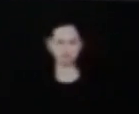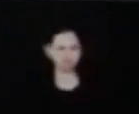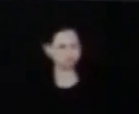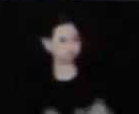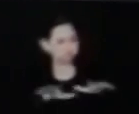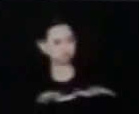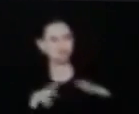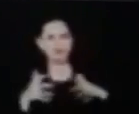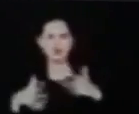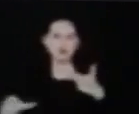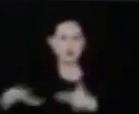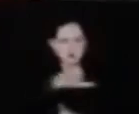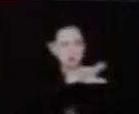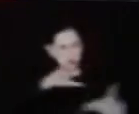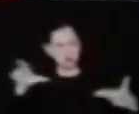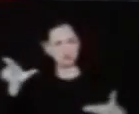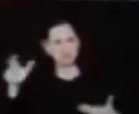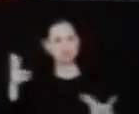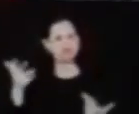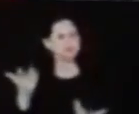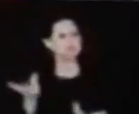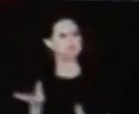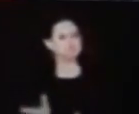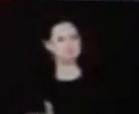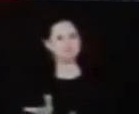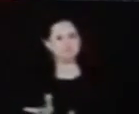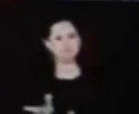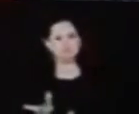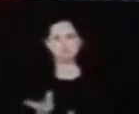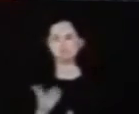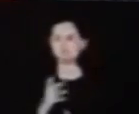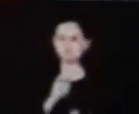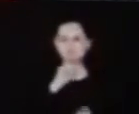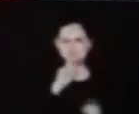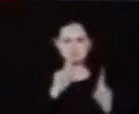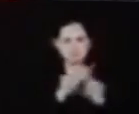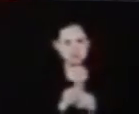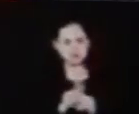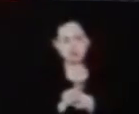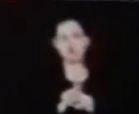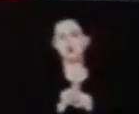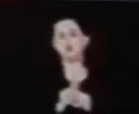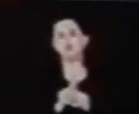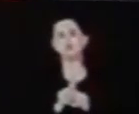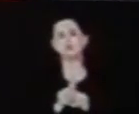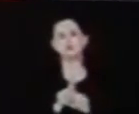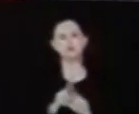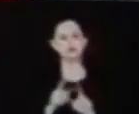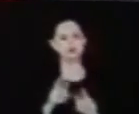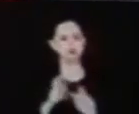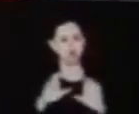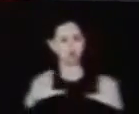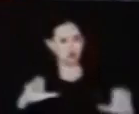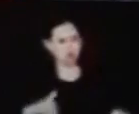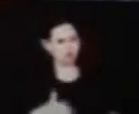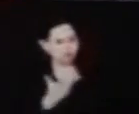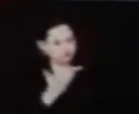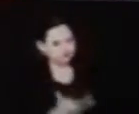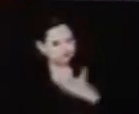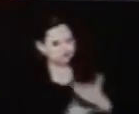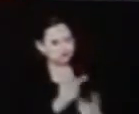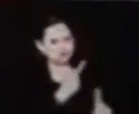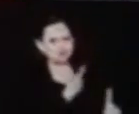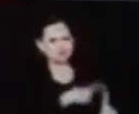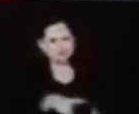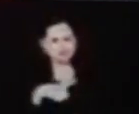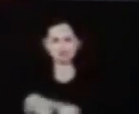inundaciones, huracanes, y ha prestado otros servicios a la comunidad. Las